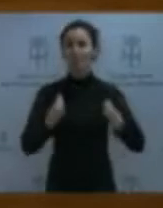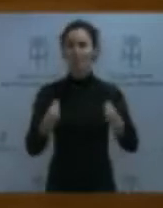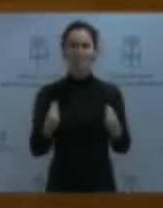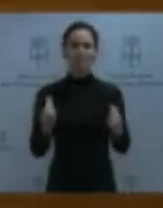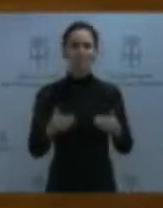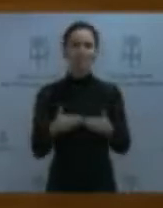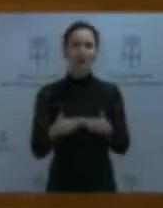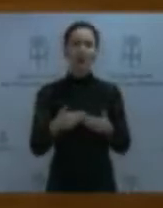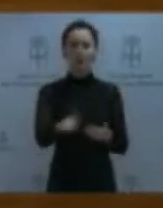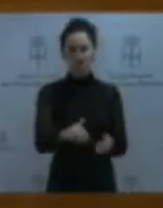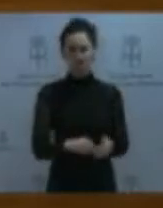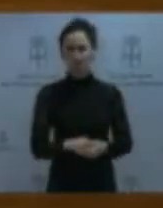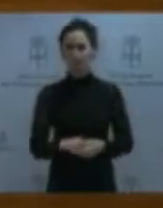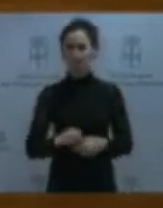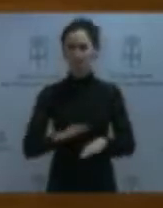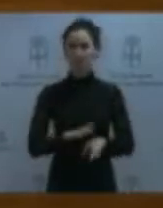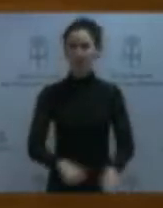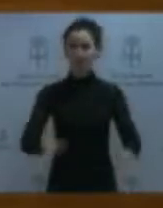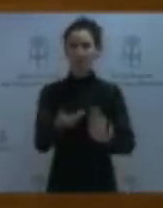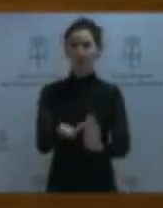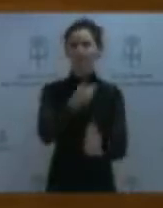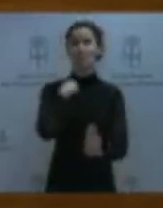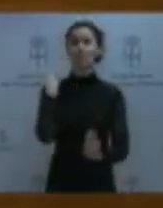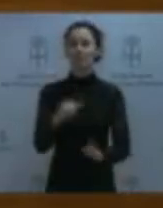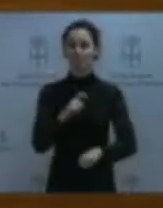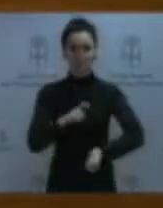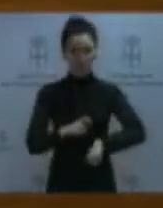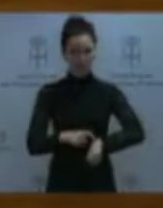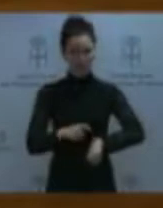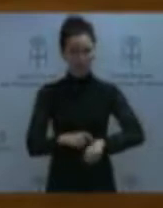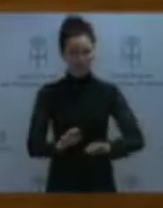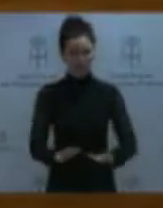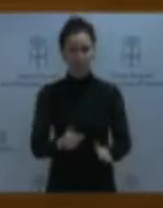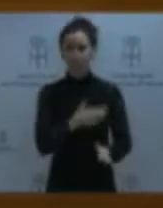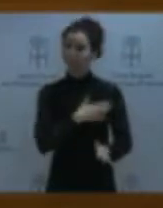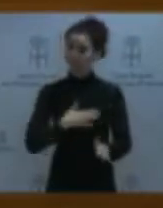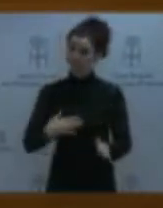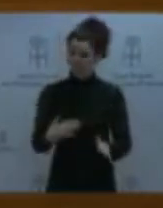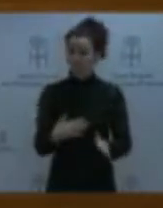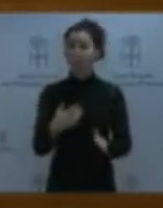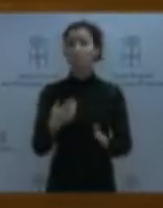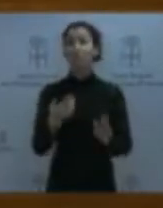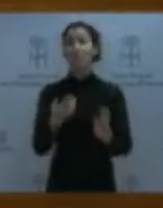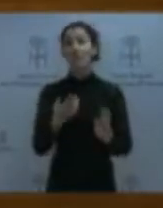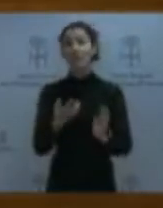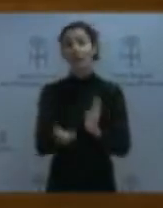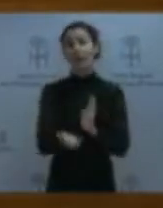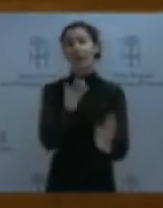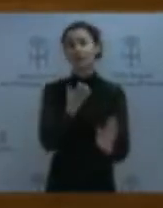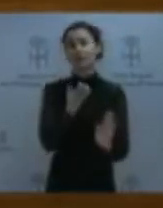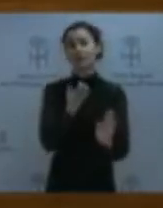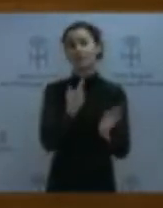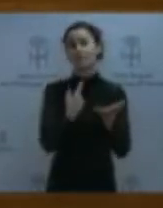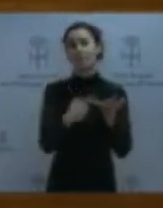delante para recuperar el tiempo perdido. Y aquí es donde quiero hacer y situar las premisas de las cuales